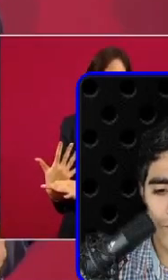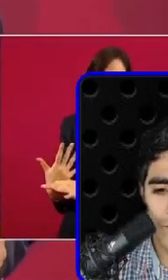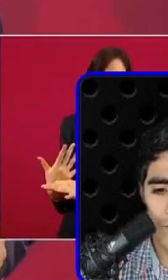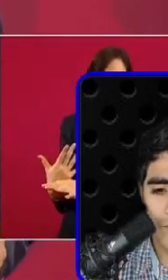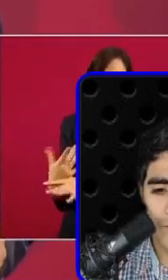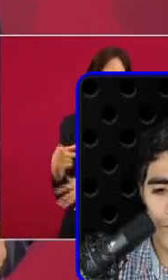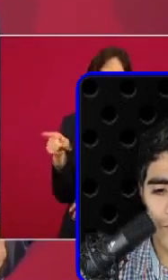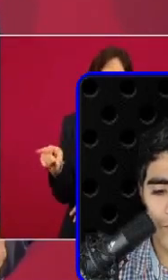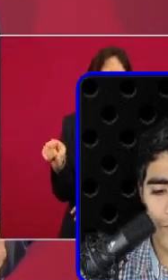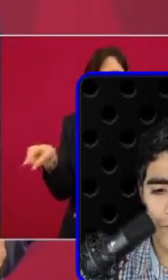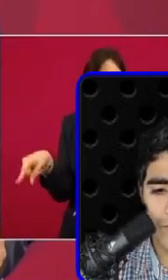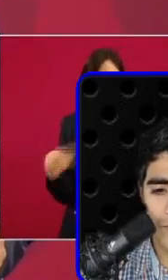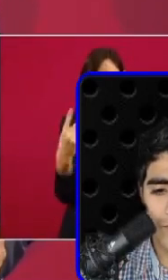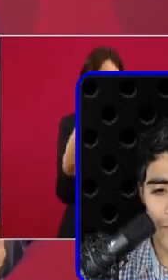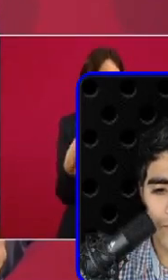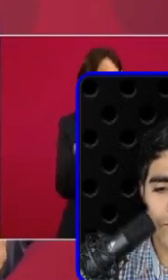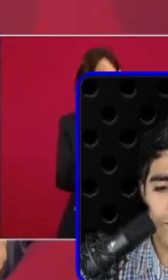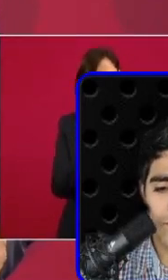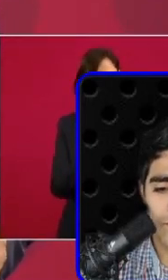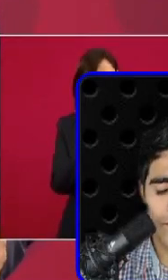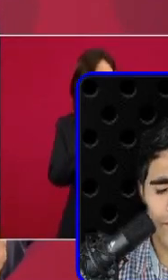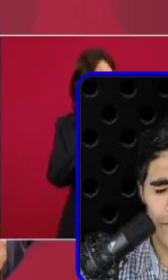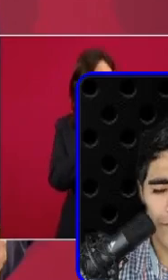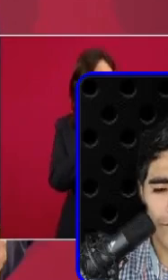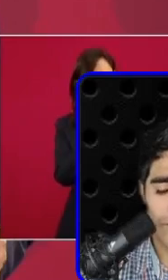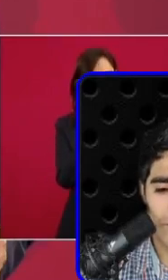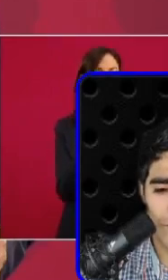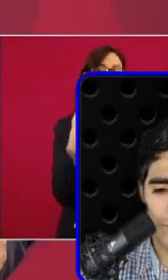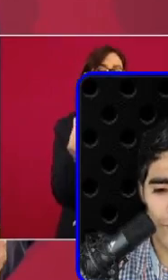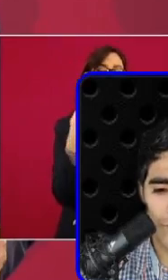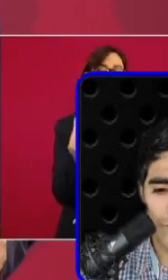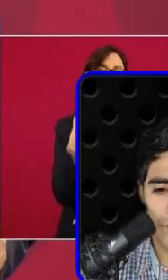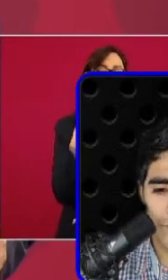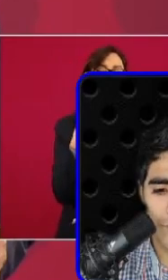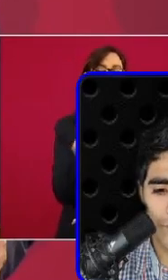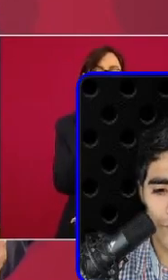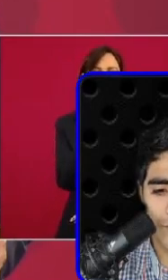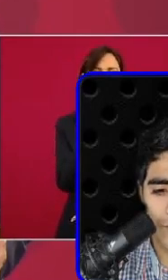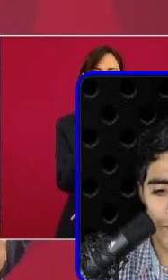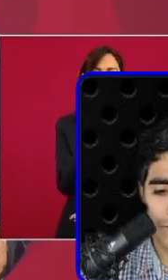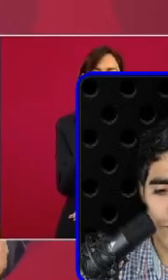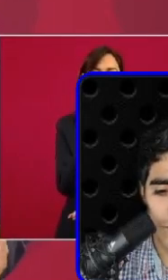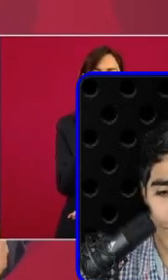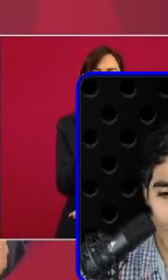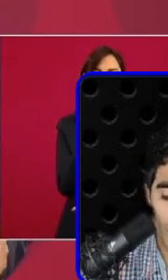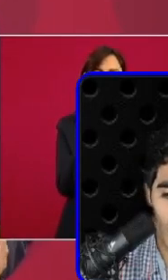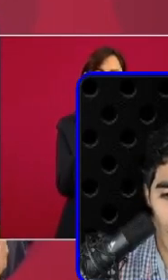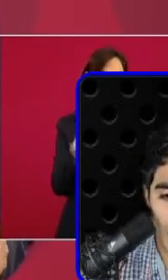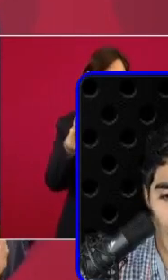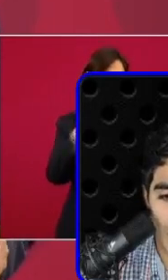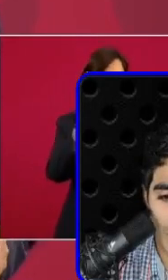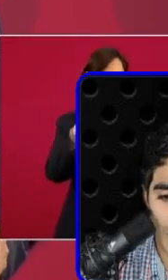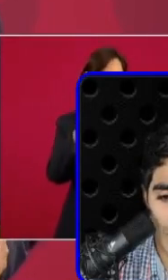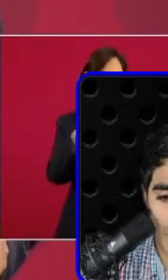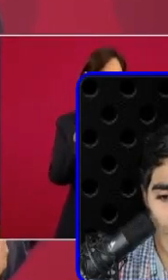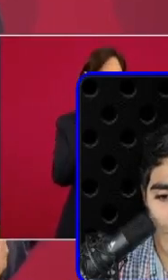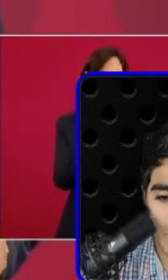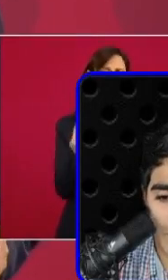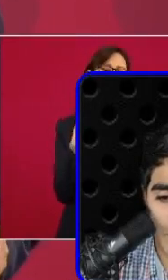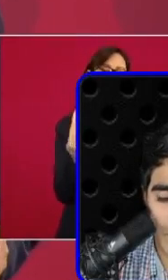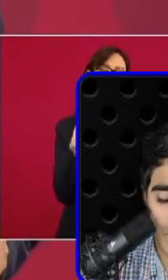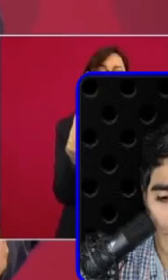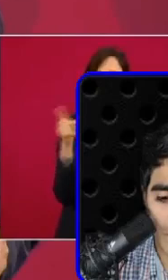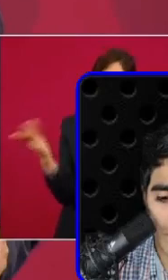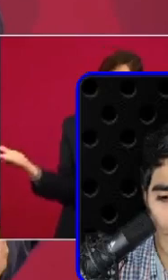amenizar una boda de un político en un país centroamericano,